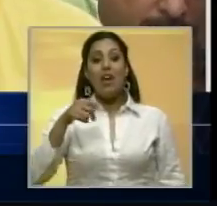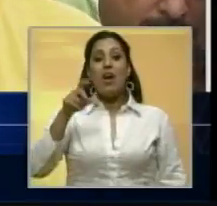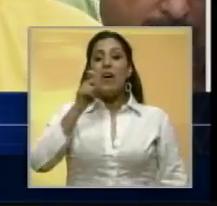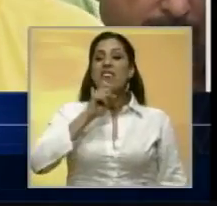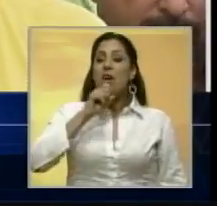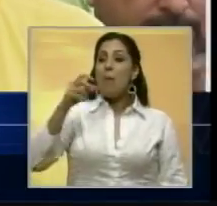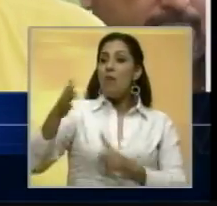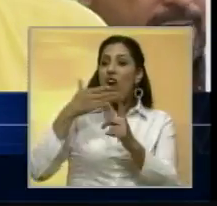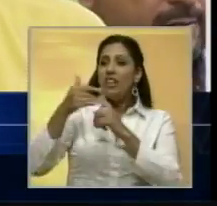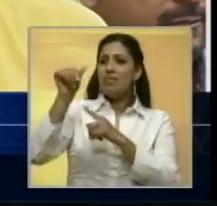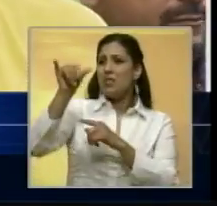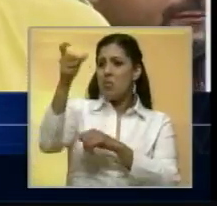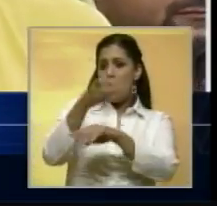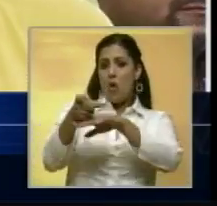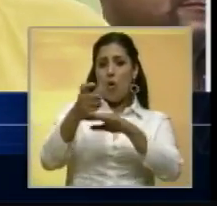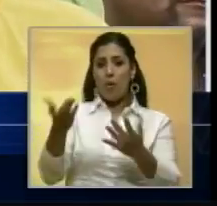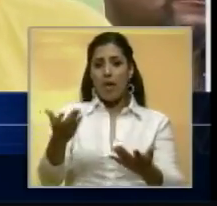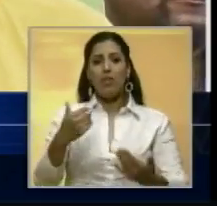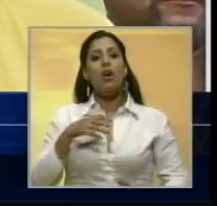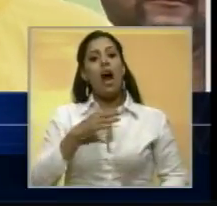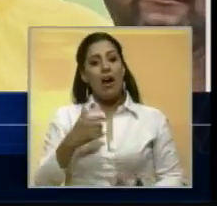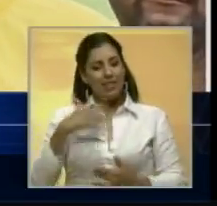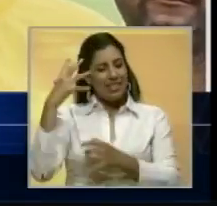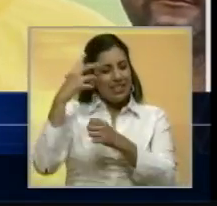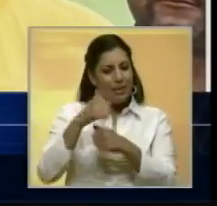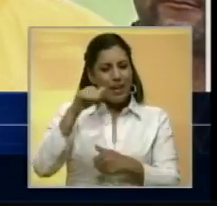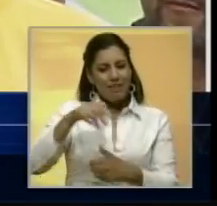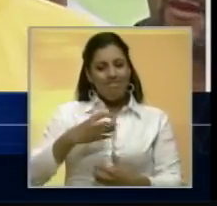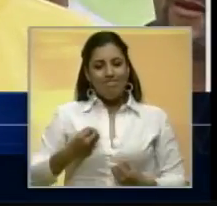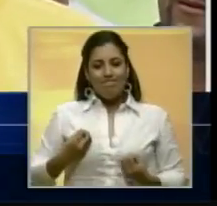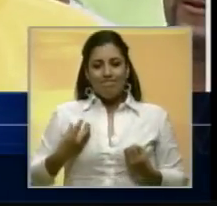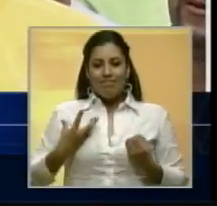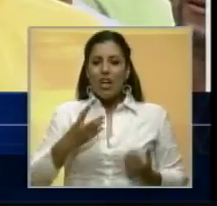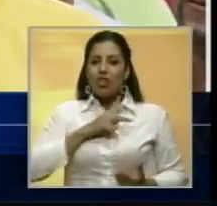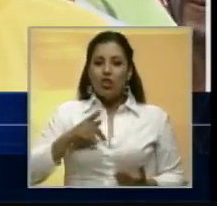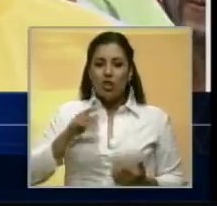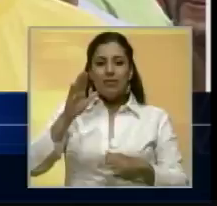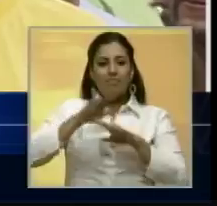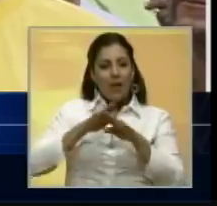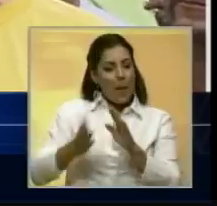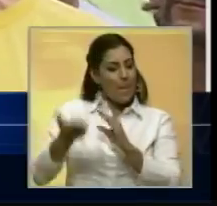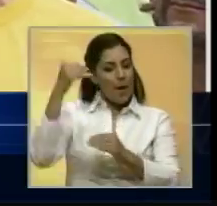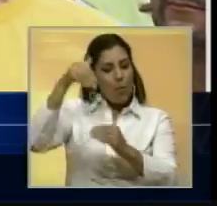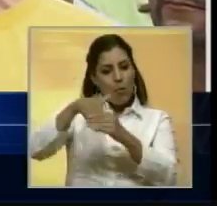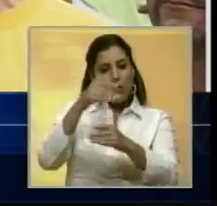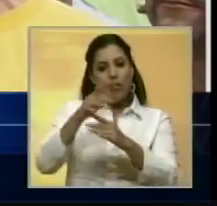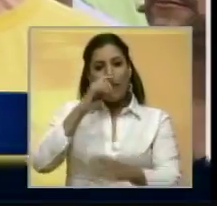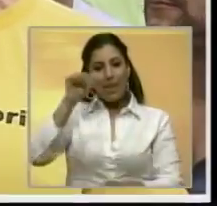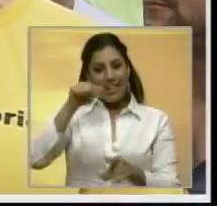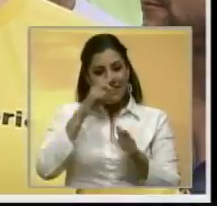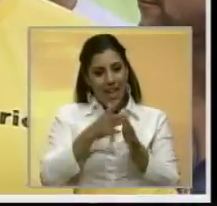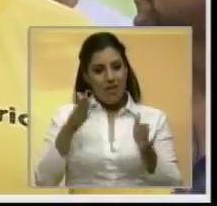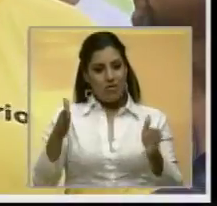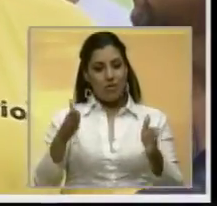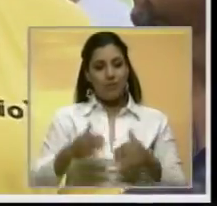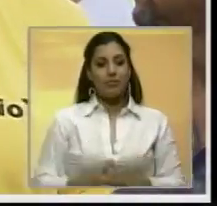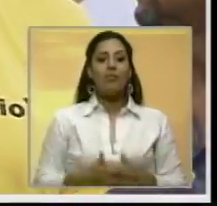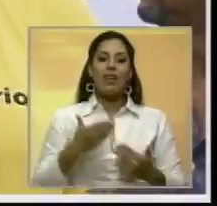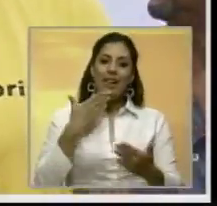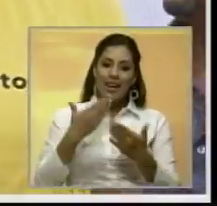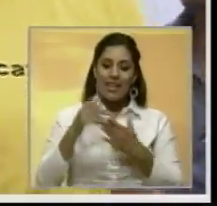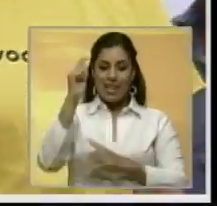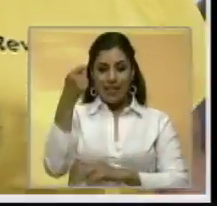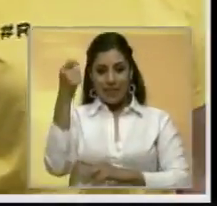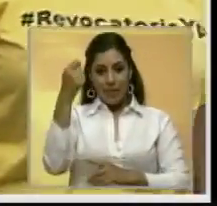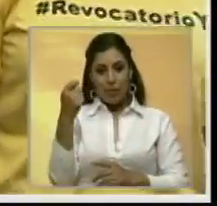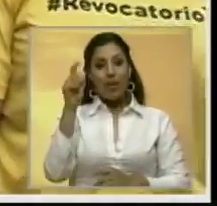es el gobierno, y esta esperanza que se siente aquí es la que nos va a convocar al referéndum revocatorio este año. Agradecemos a la diputada